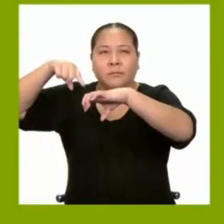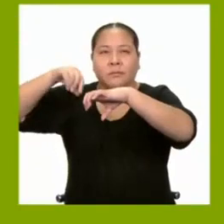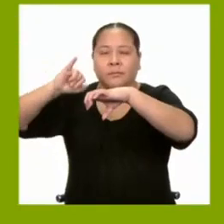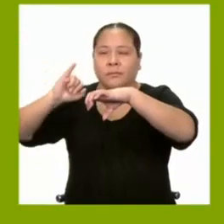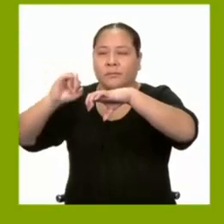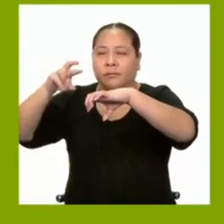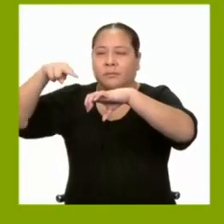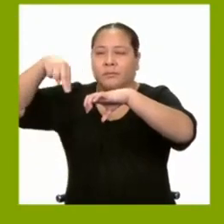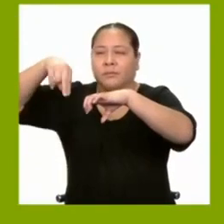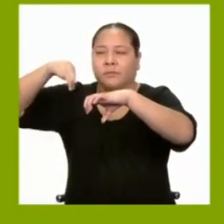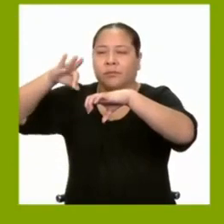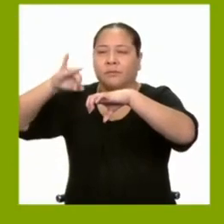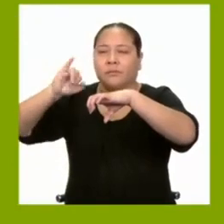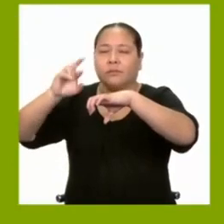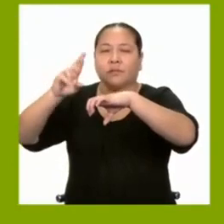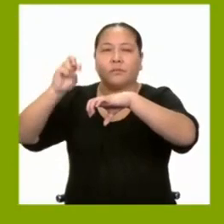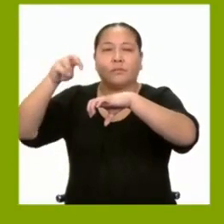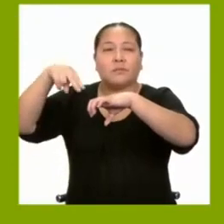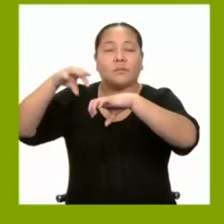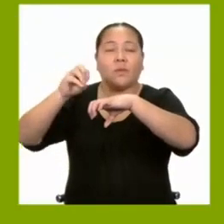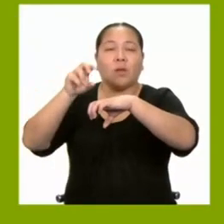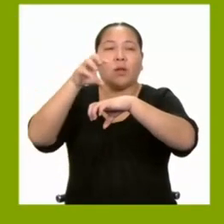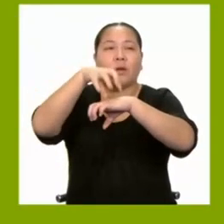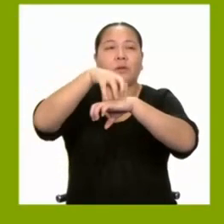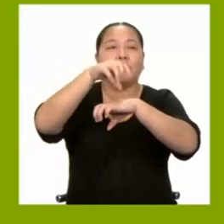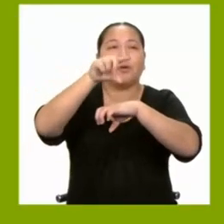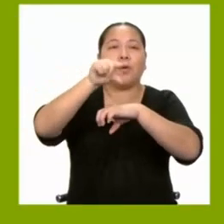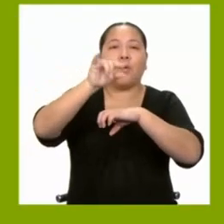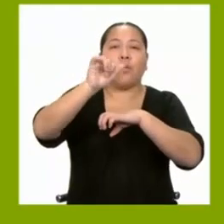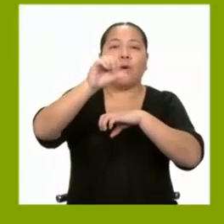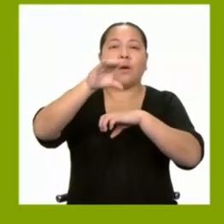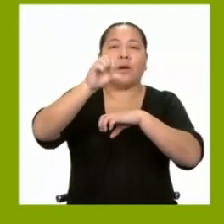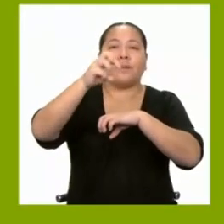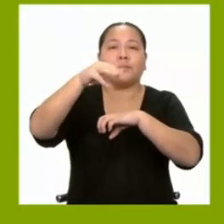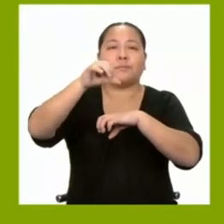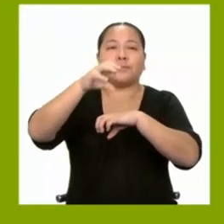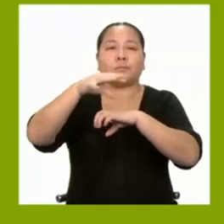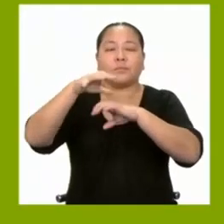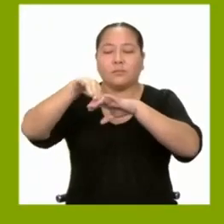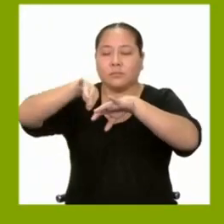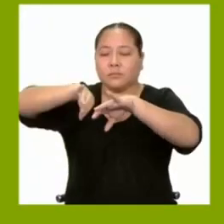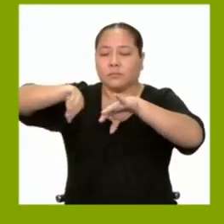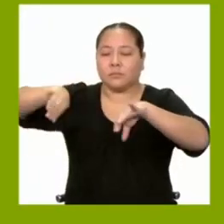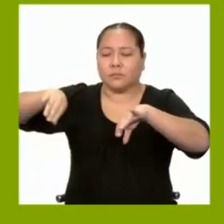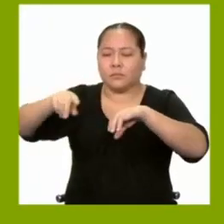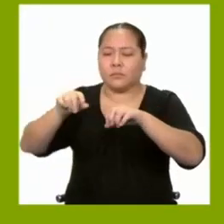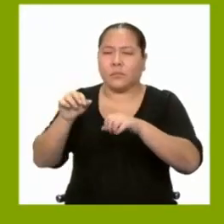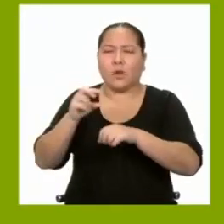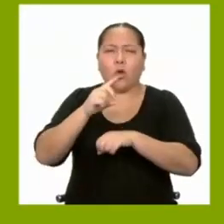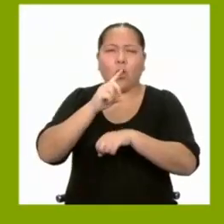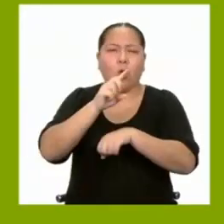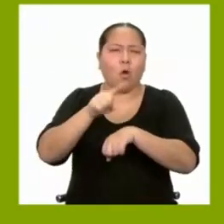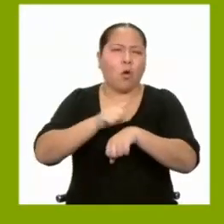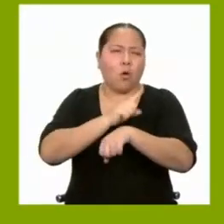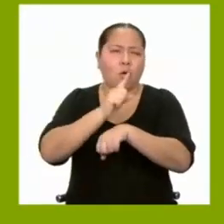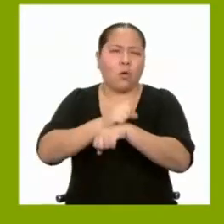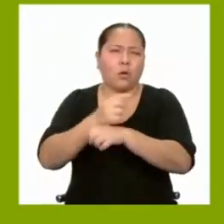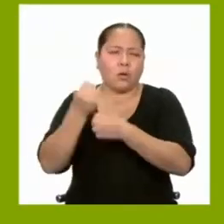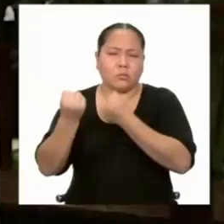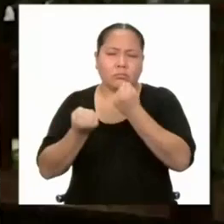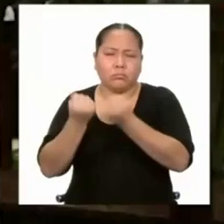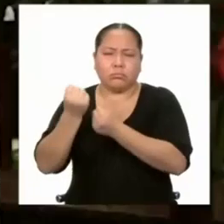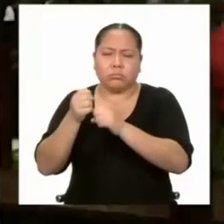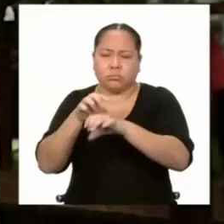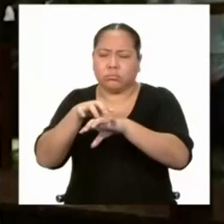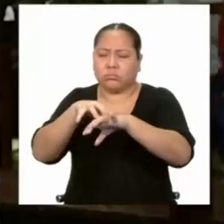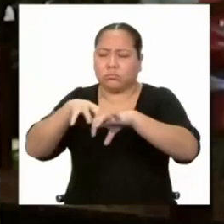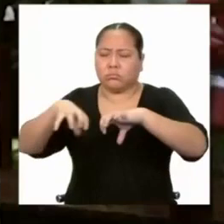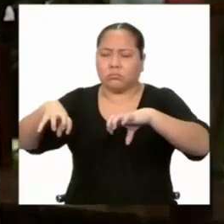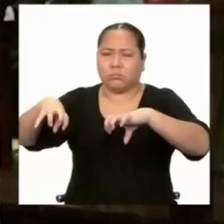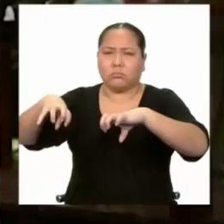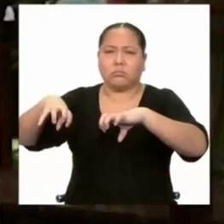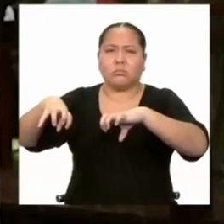Infierno y Guacamayo, separados por tan solo pocas horas en automóvil.